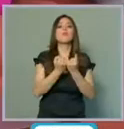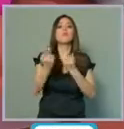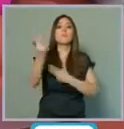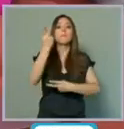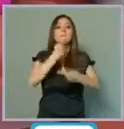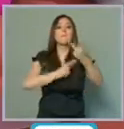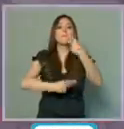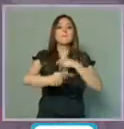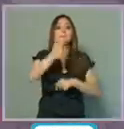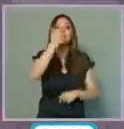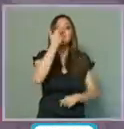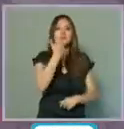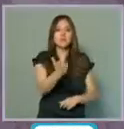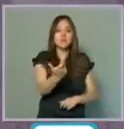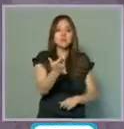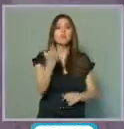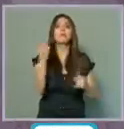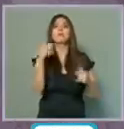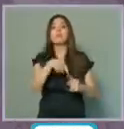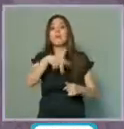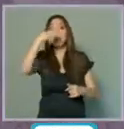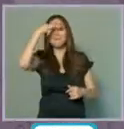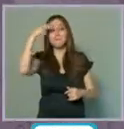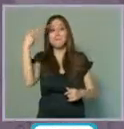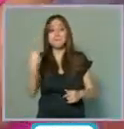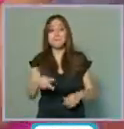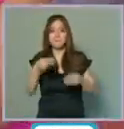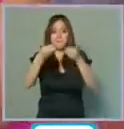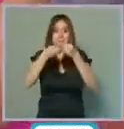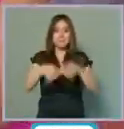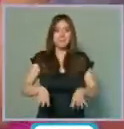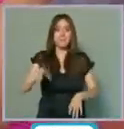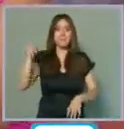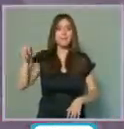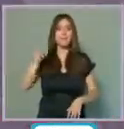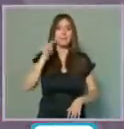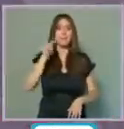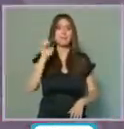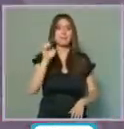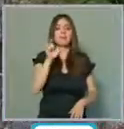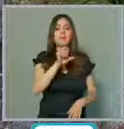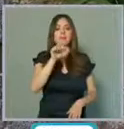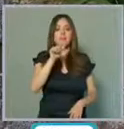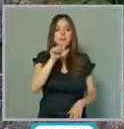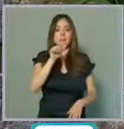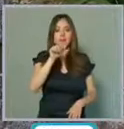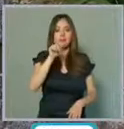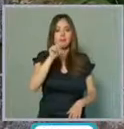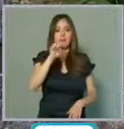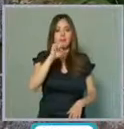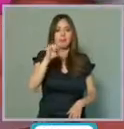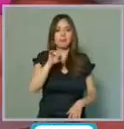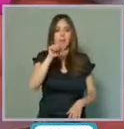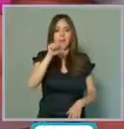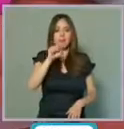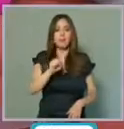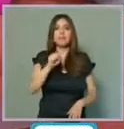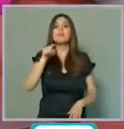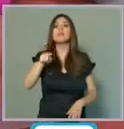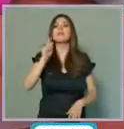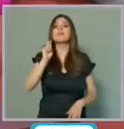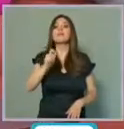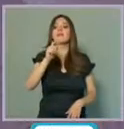ese entonces ya había perdido Texas, ese es otro temazo, ¿no? Ok. Hablar de Claro, la guerra de con Texas. Santa Ana. Sí, había